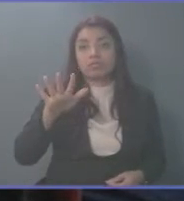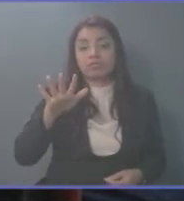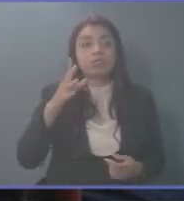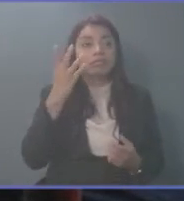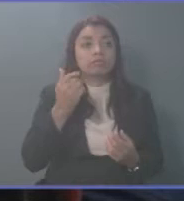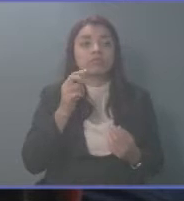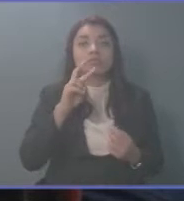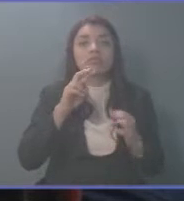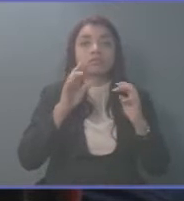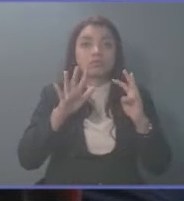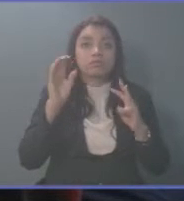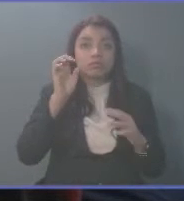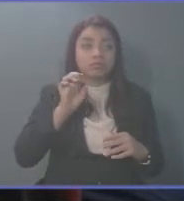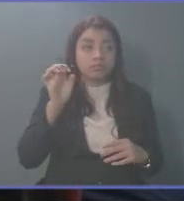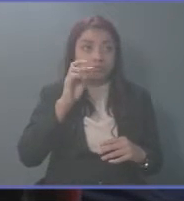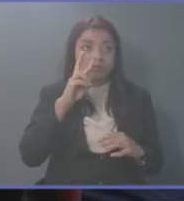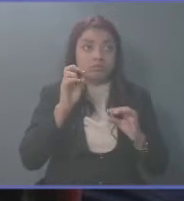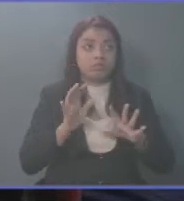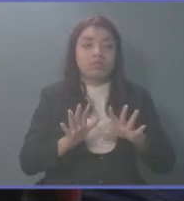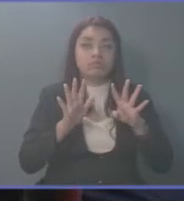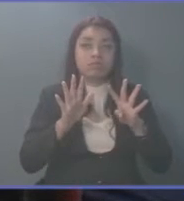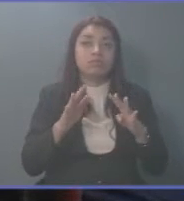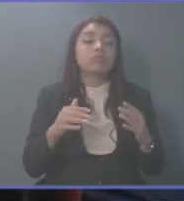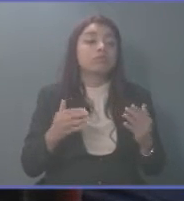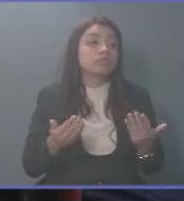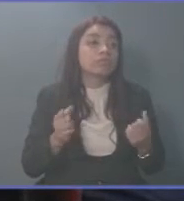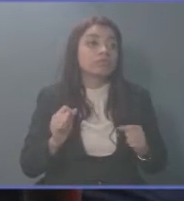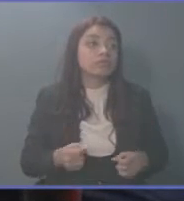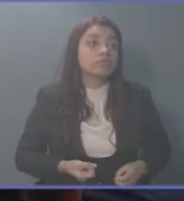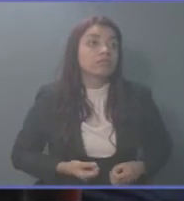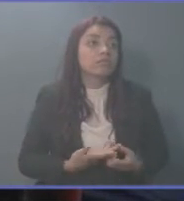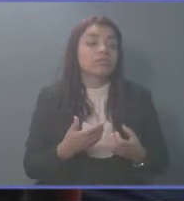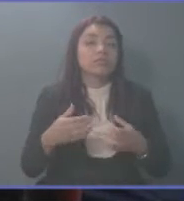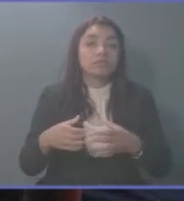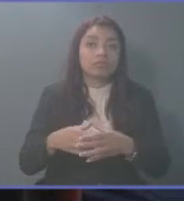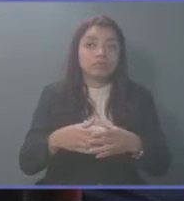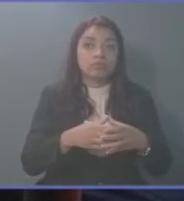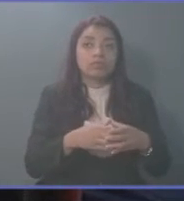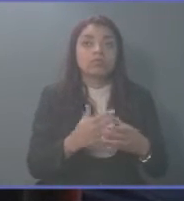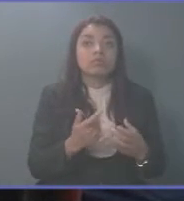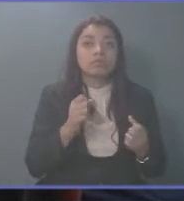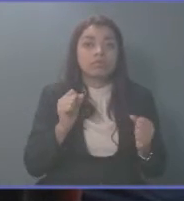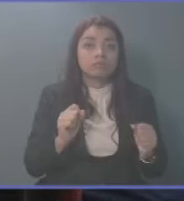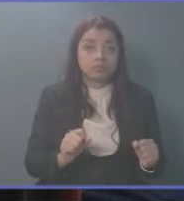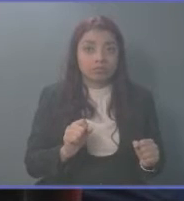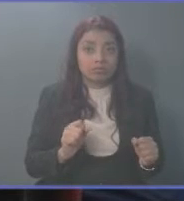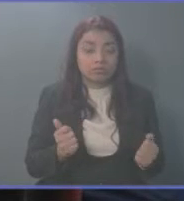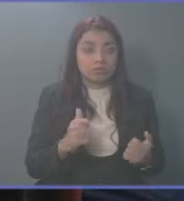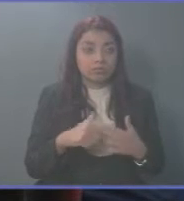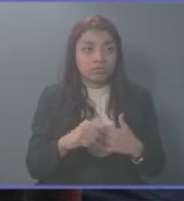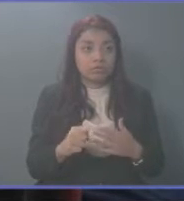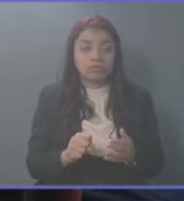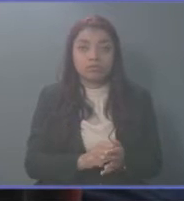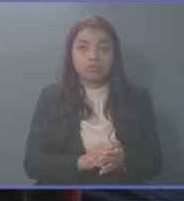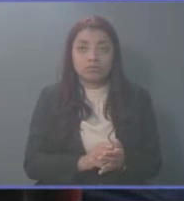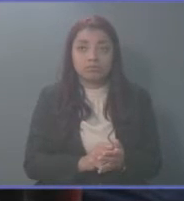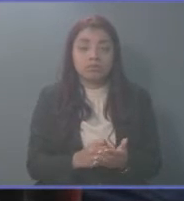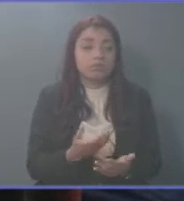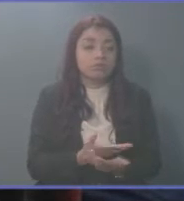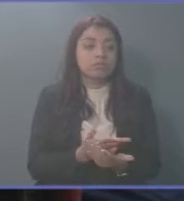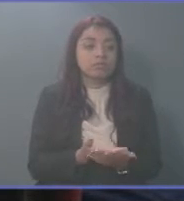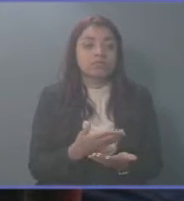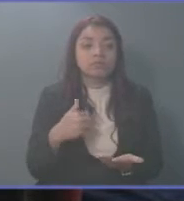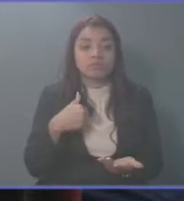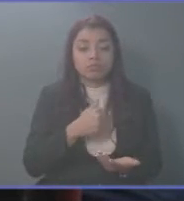fecha 28 de enero de 2019, se estableció que dicha contribución será establecida por la Asamblea Legislativa propuesta del